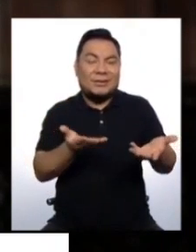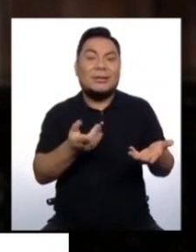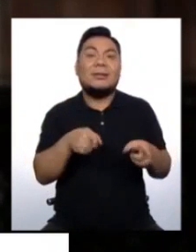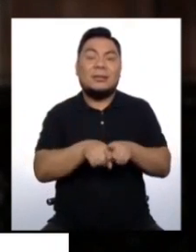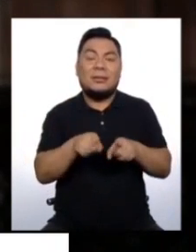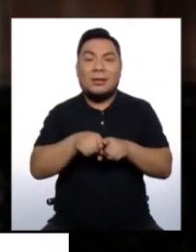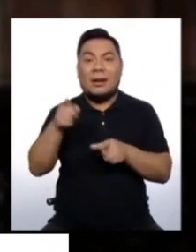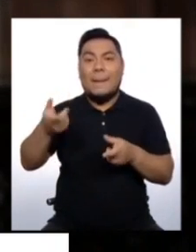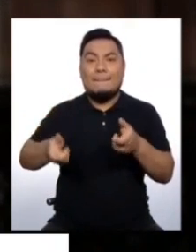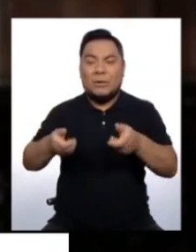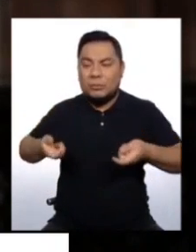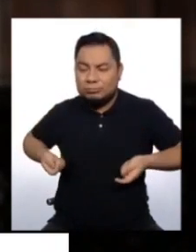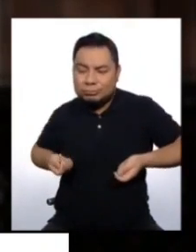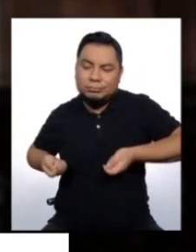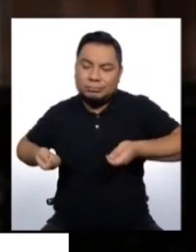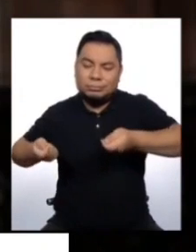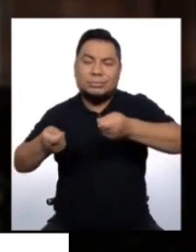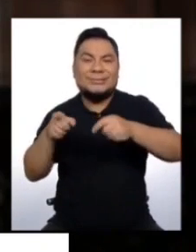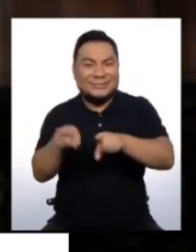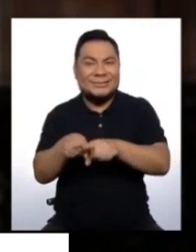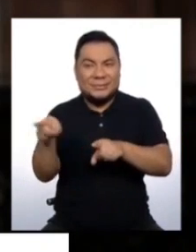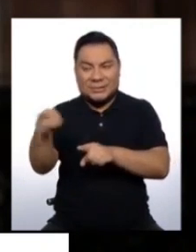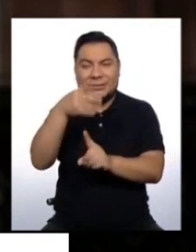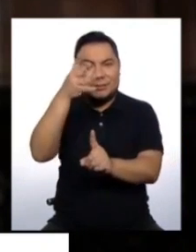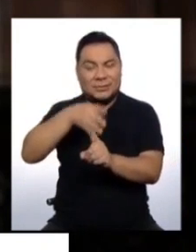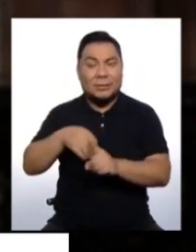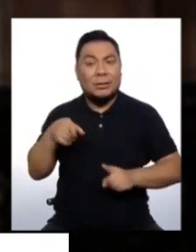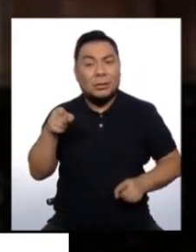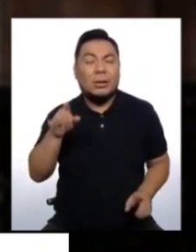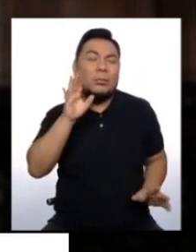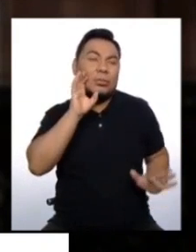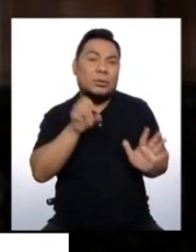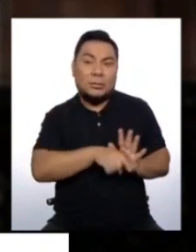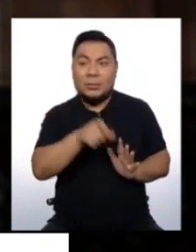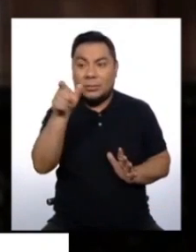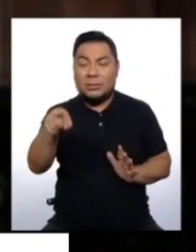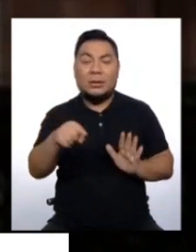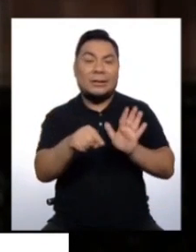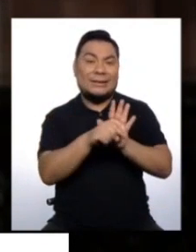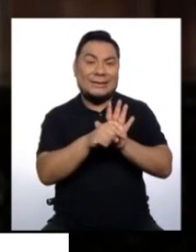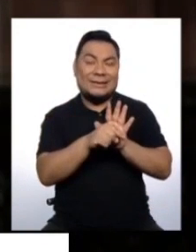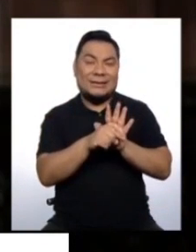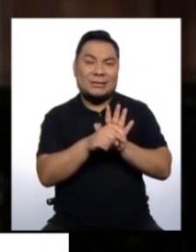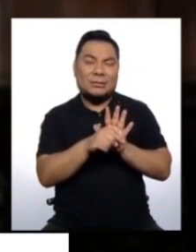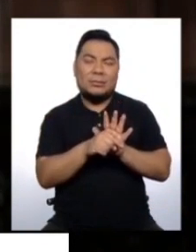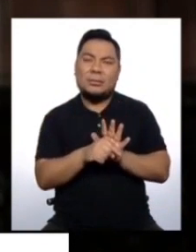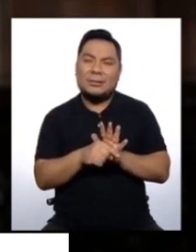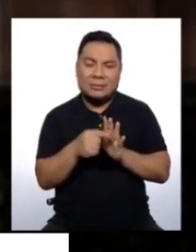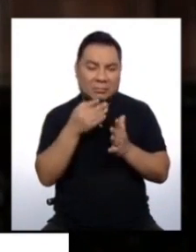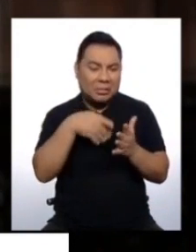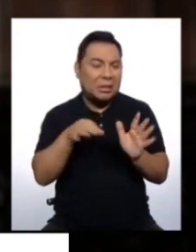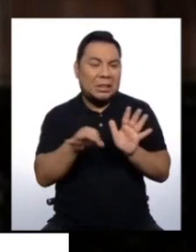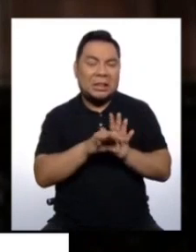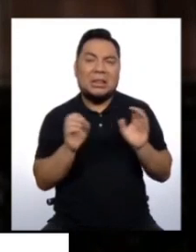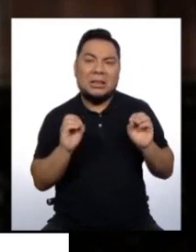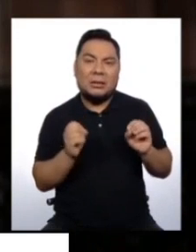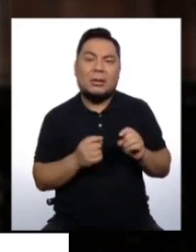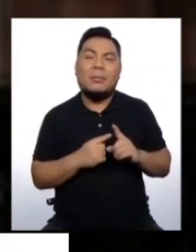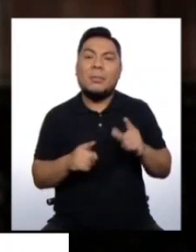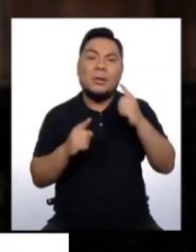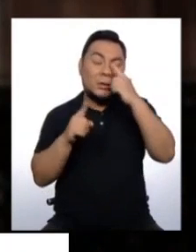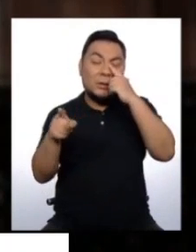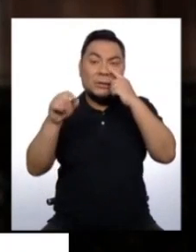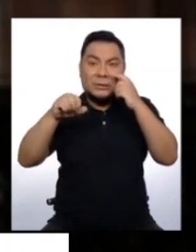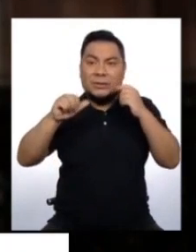también a los estibadores. ¿Qué pasa si esa persona que ha salido negativa aún no ha sido detectado